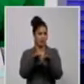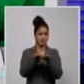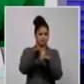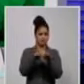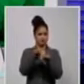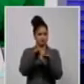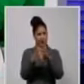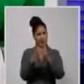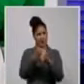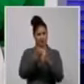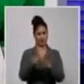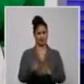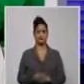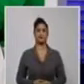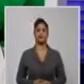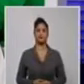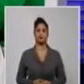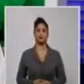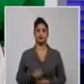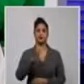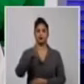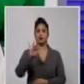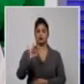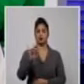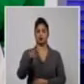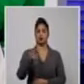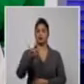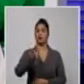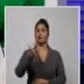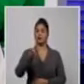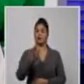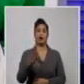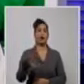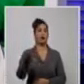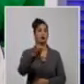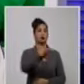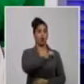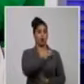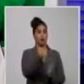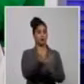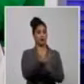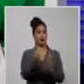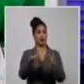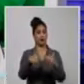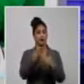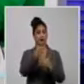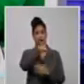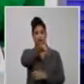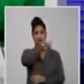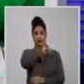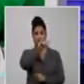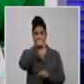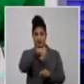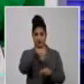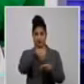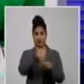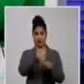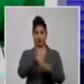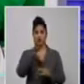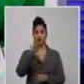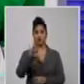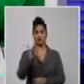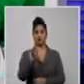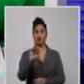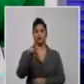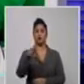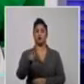El 47,9% de todos los pacientes diagnosticados asintomáticos en el momento de